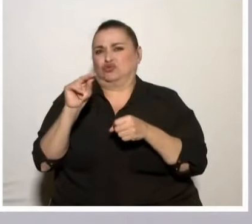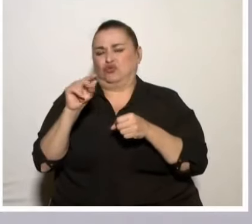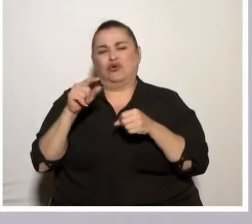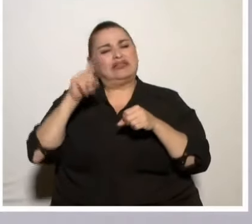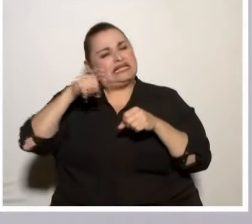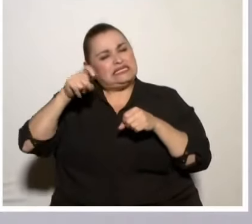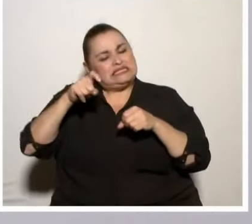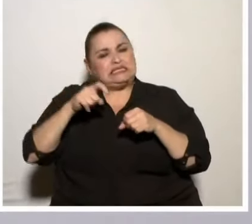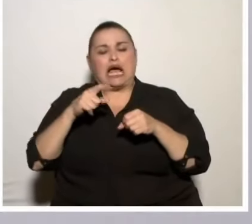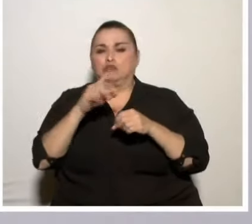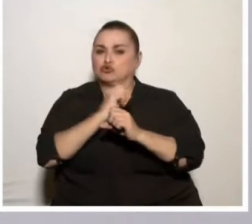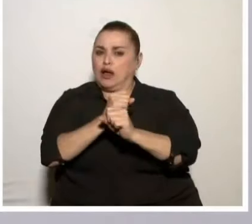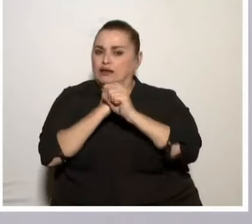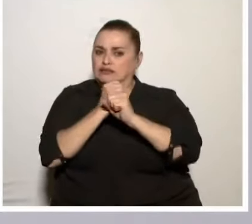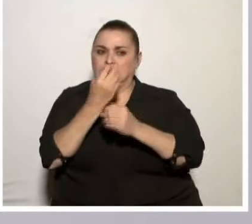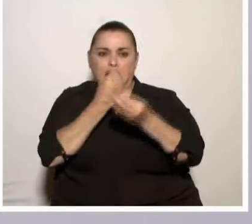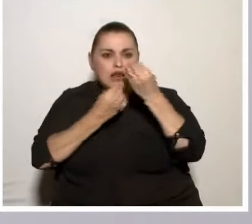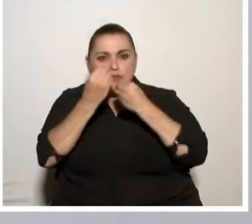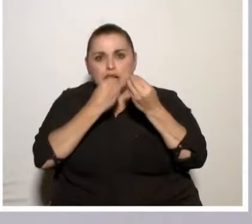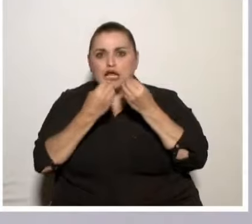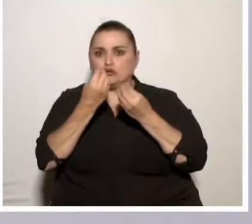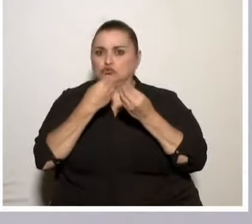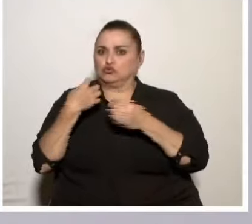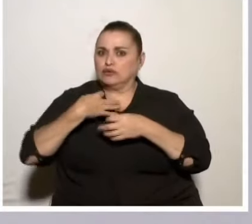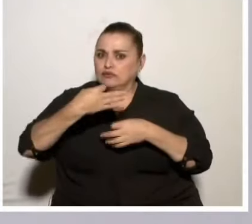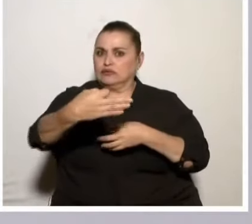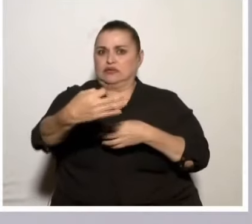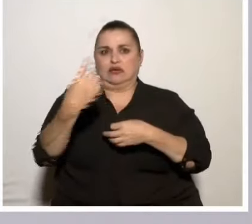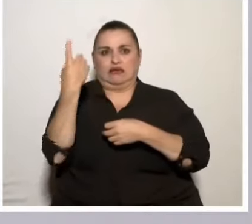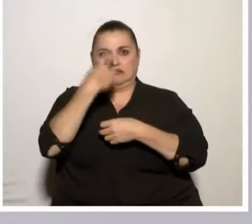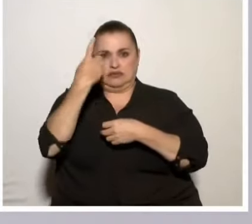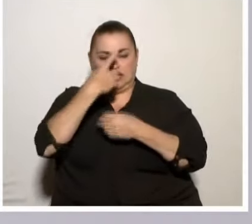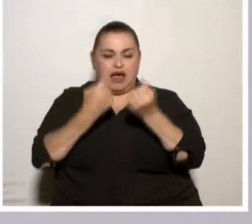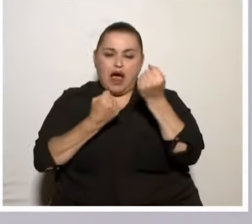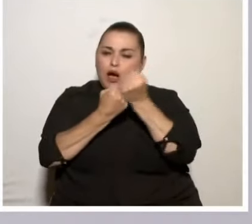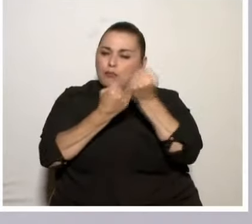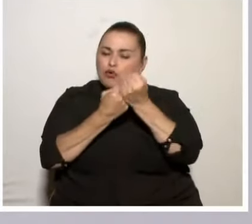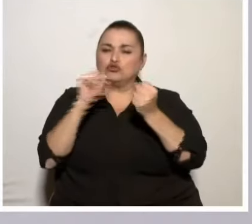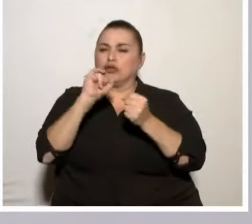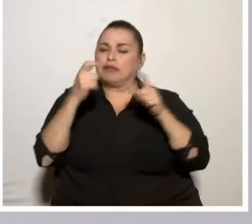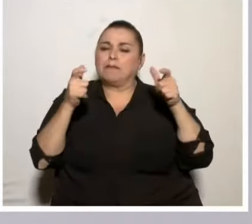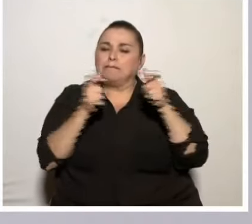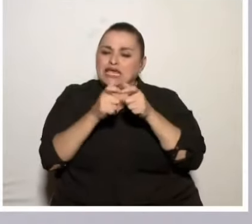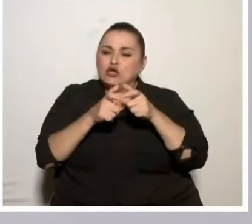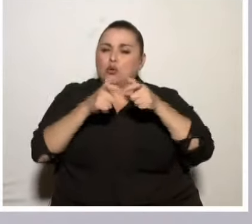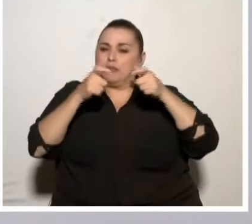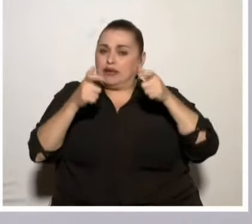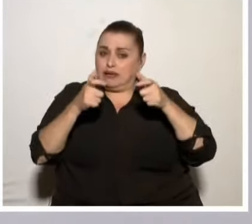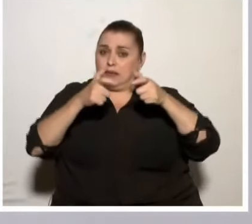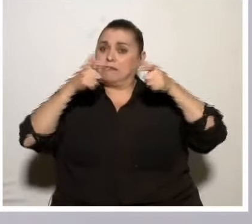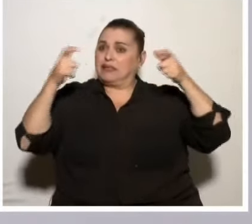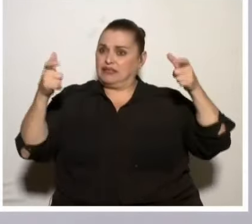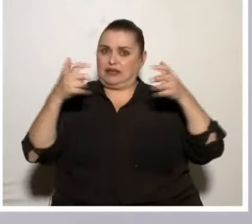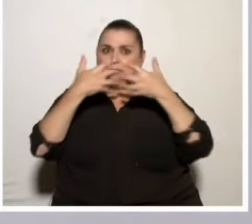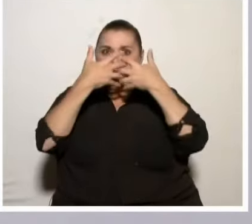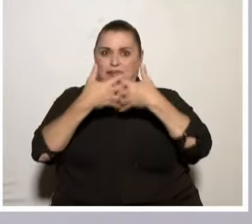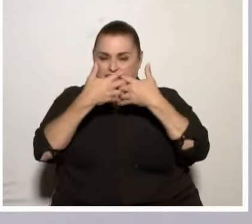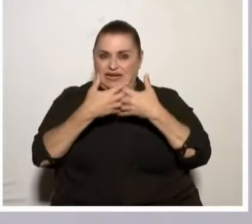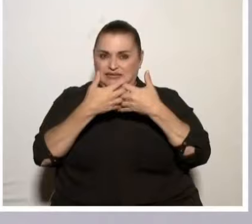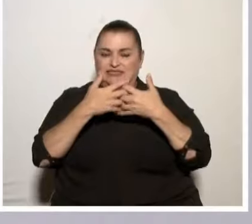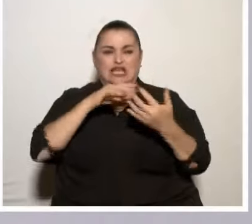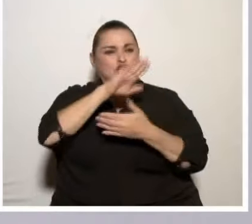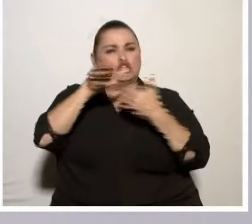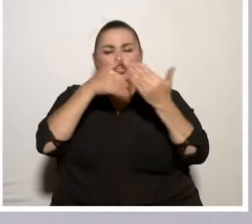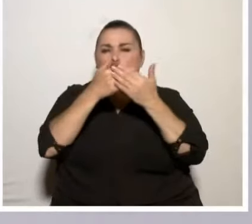esos alimentos que nos comemos día a día, pero también el apoyo a la micro, a la pequeña y a la mediana empresa, a los y a